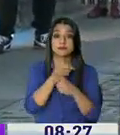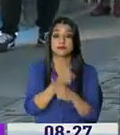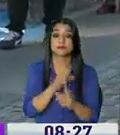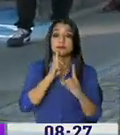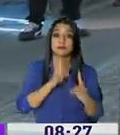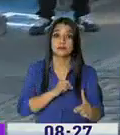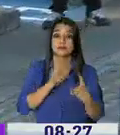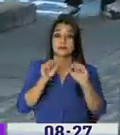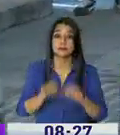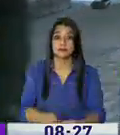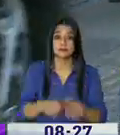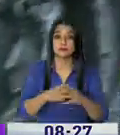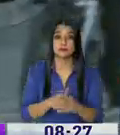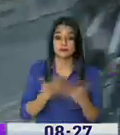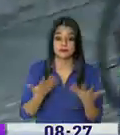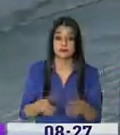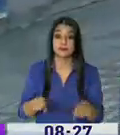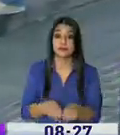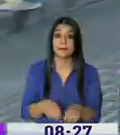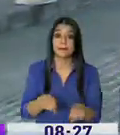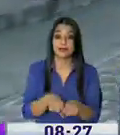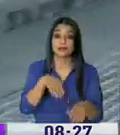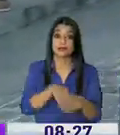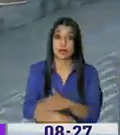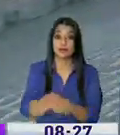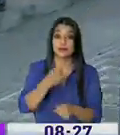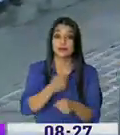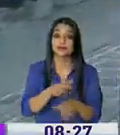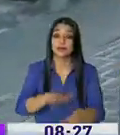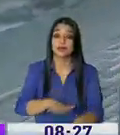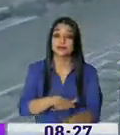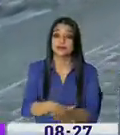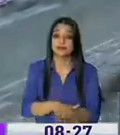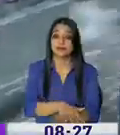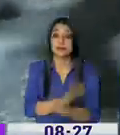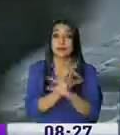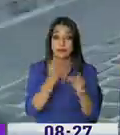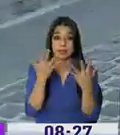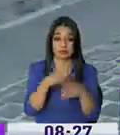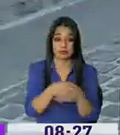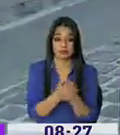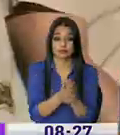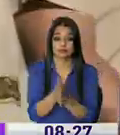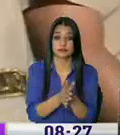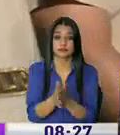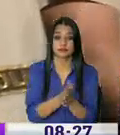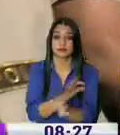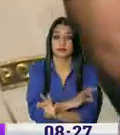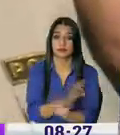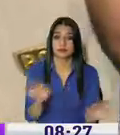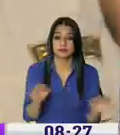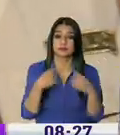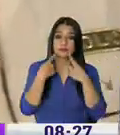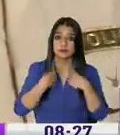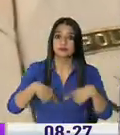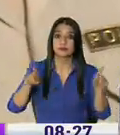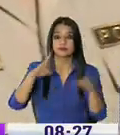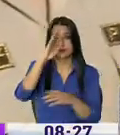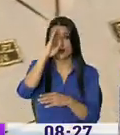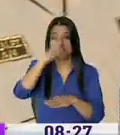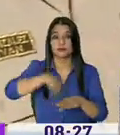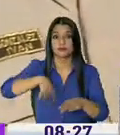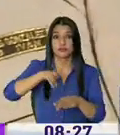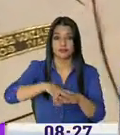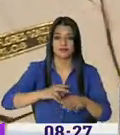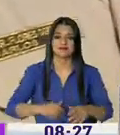social. Desinfecte su calzado antes de ingresar a su domicilio y luego lave sus manos con agua y jabón. Es un mensaje de la Policía